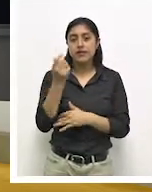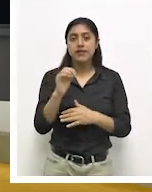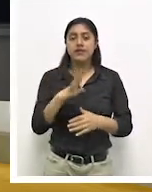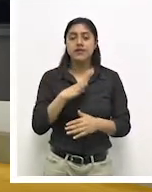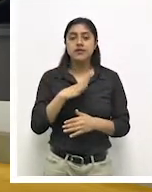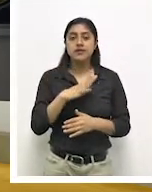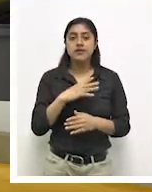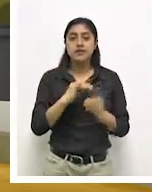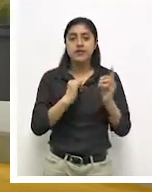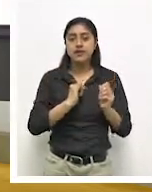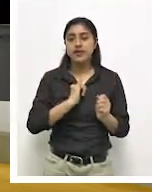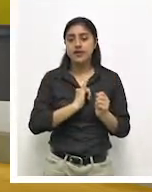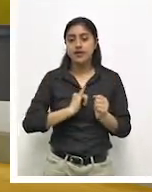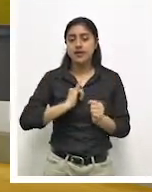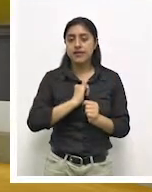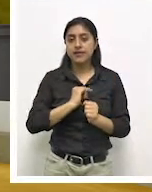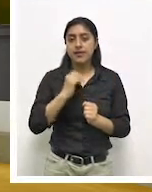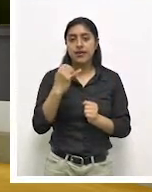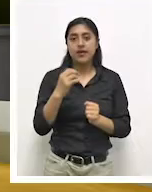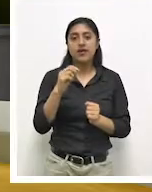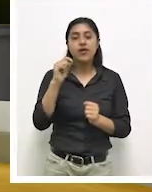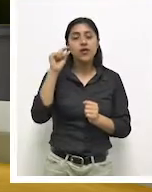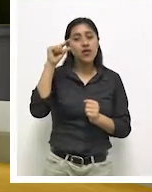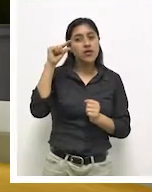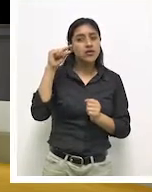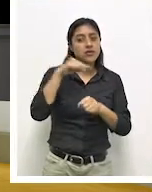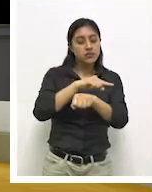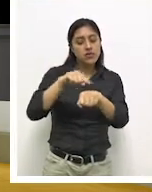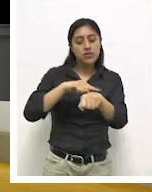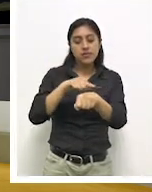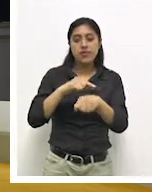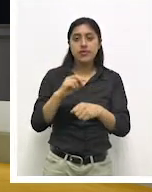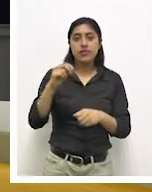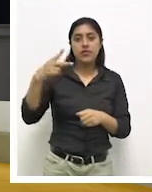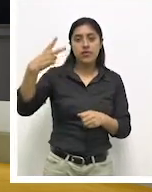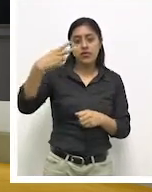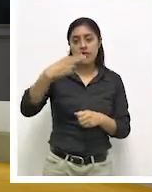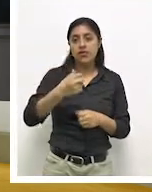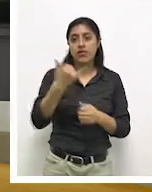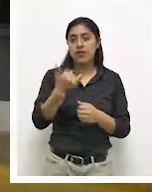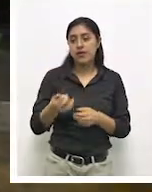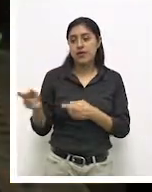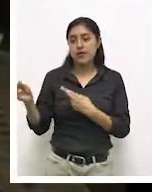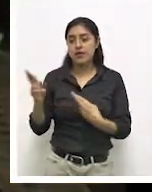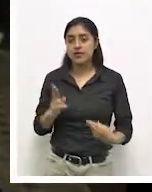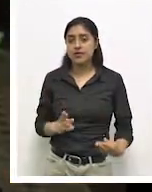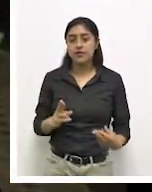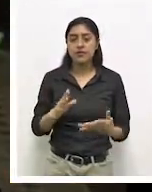estar identificado. Es momento de un breve corte y ya volvemos con más de InfoRENAP GT.